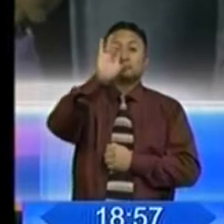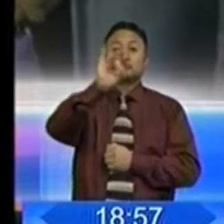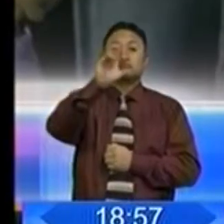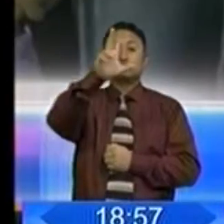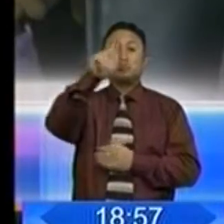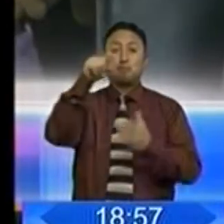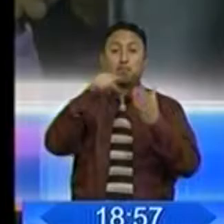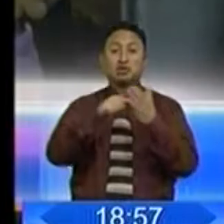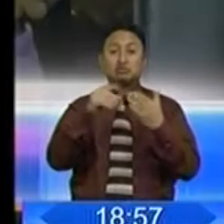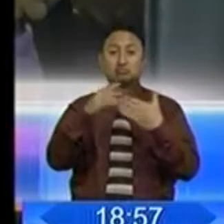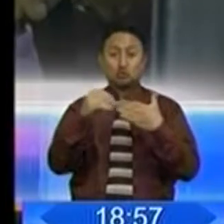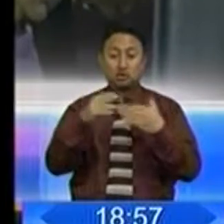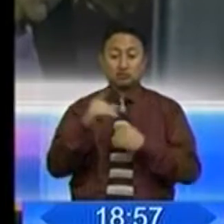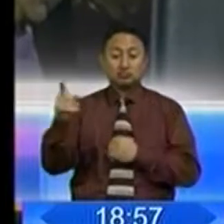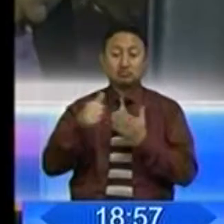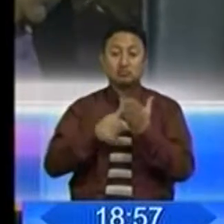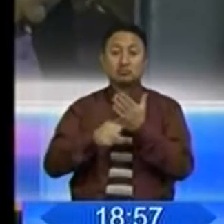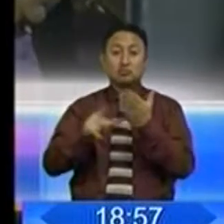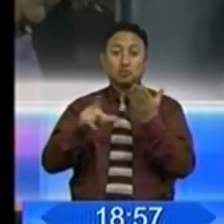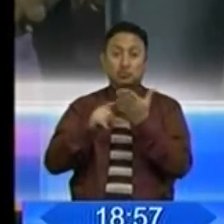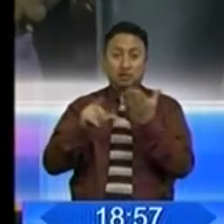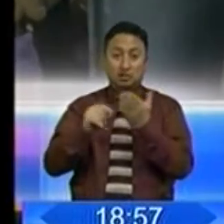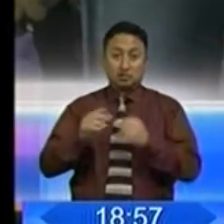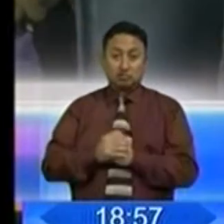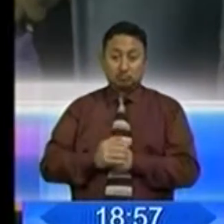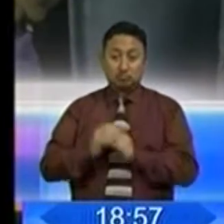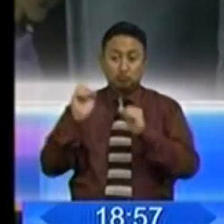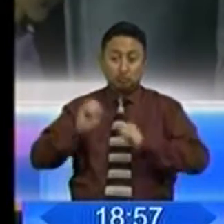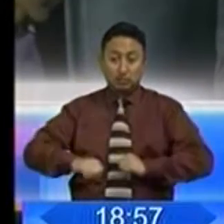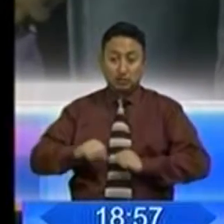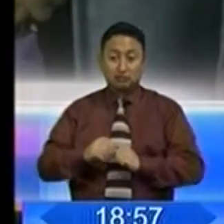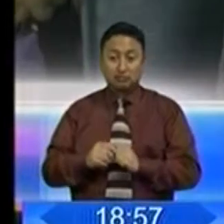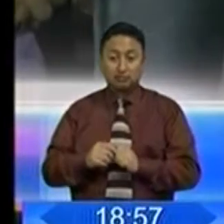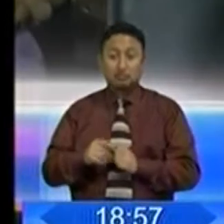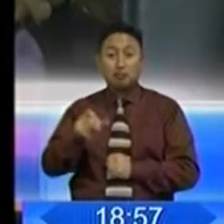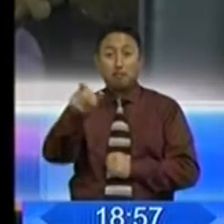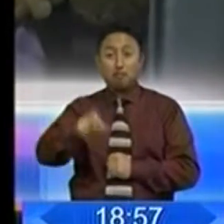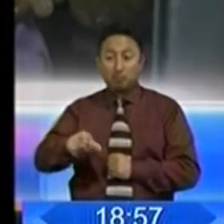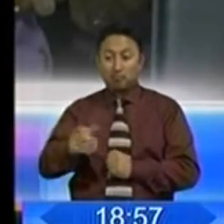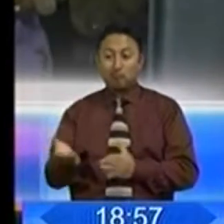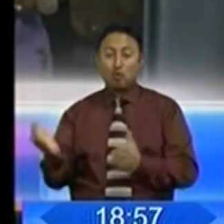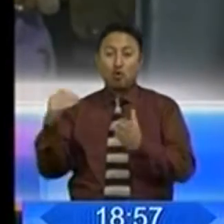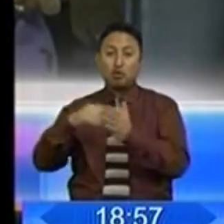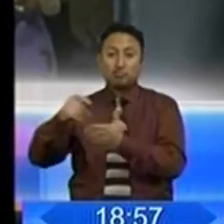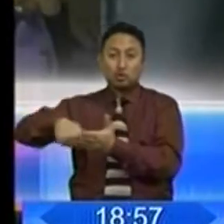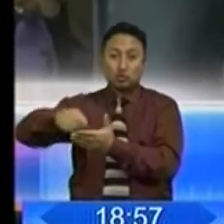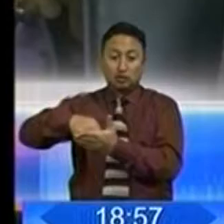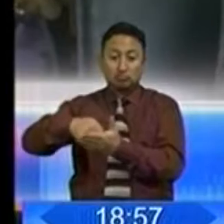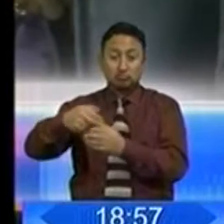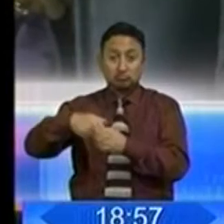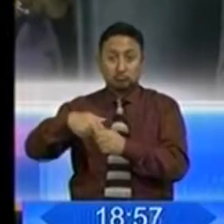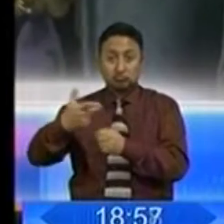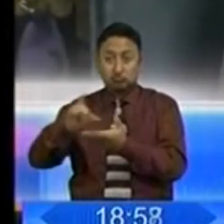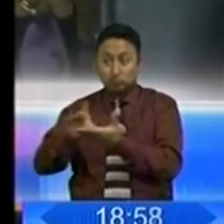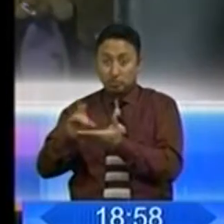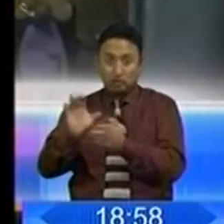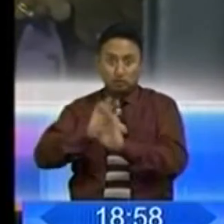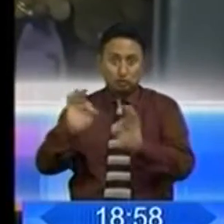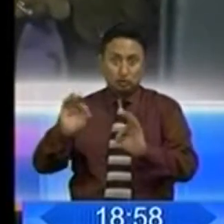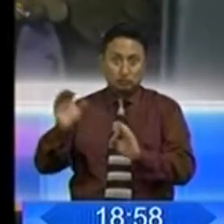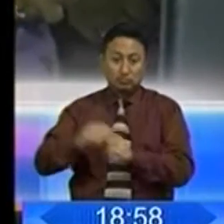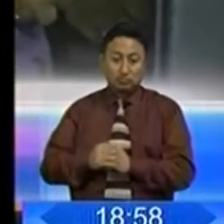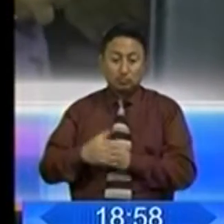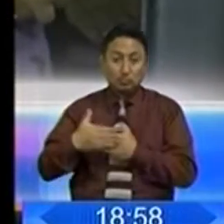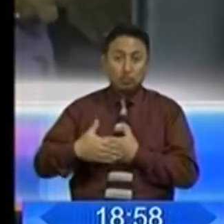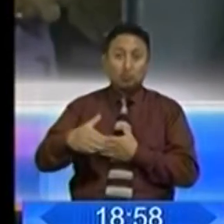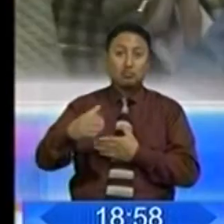983.000 dólares al Ministerio de Finanzas, lo cual nos va a permitir recontratar a estas personas que no se vayan de la institución y que puedan continuar hasta el